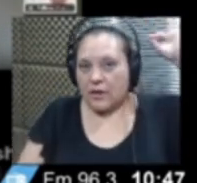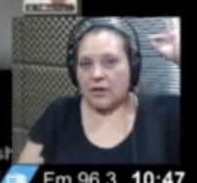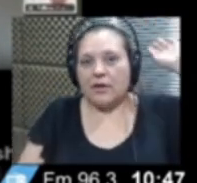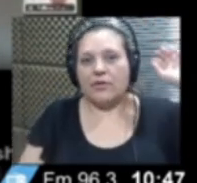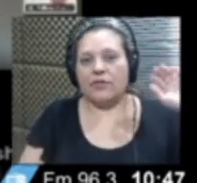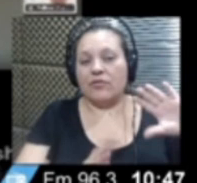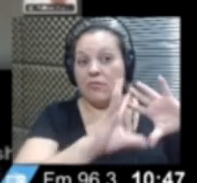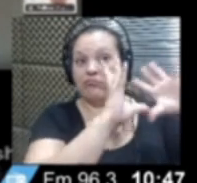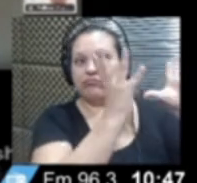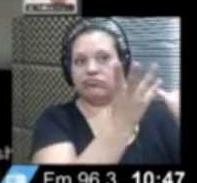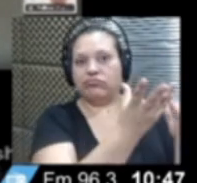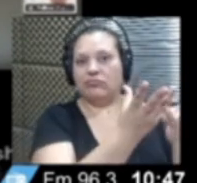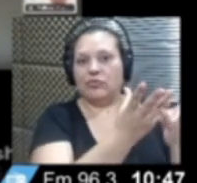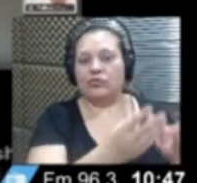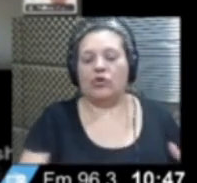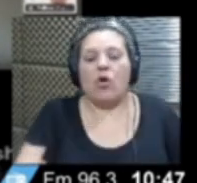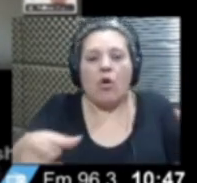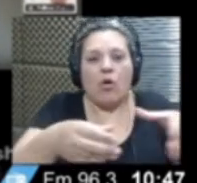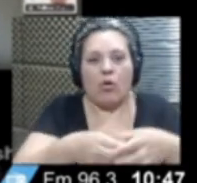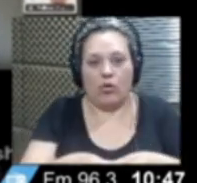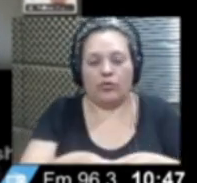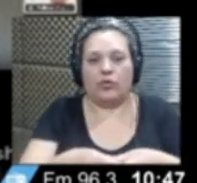todos, estemos donde estemos.